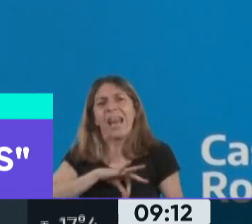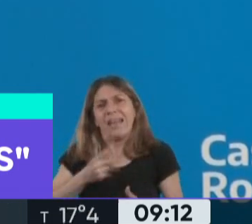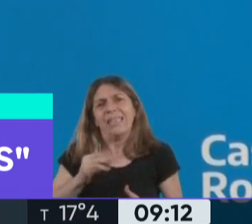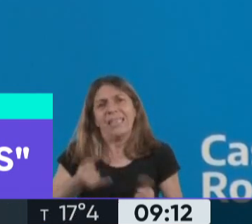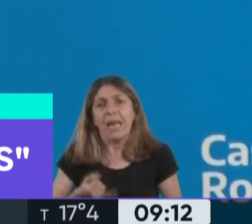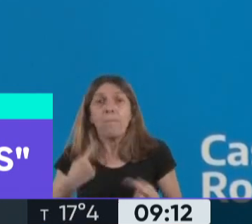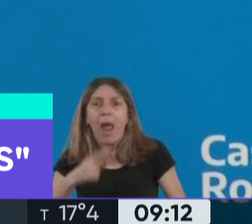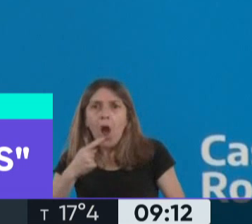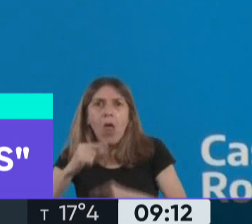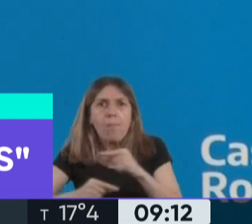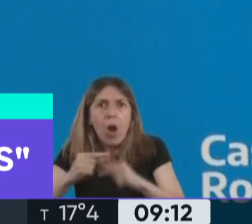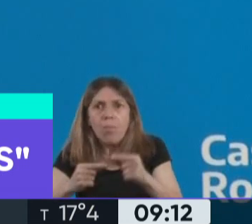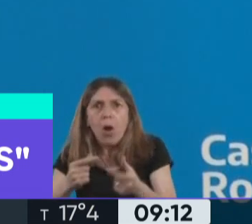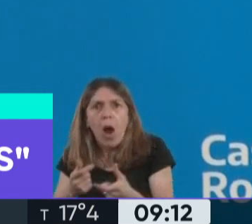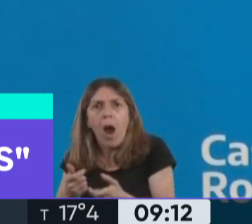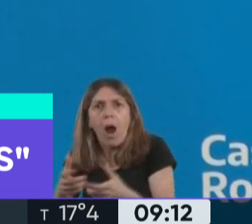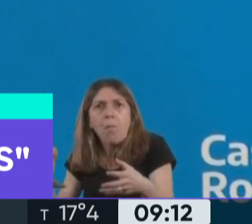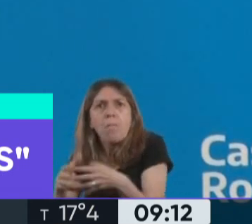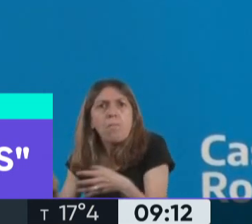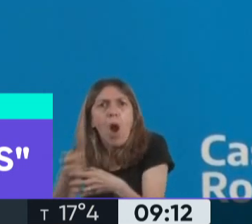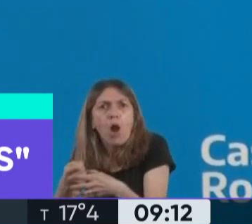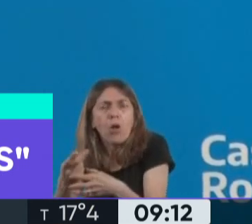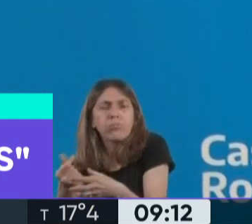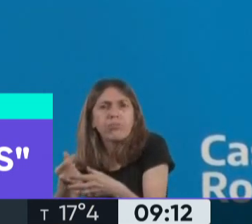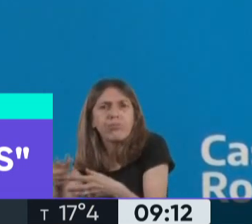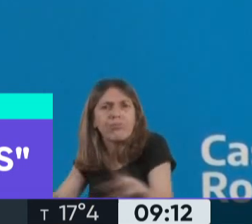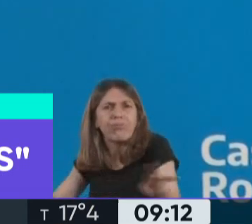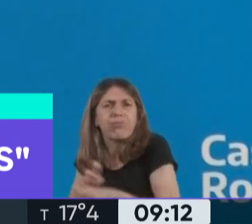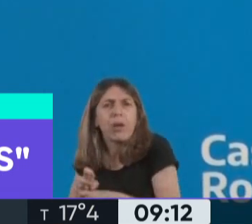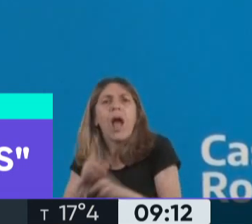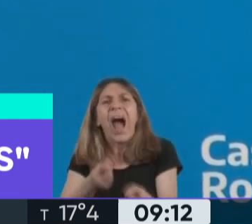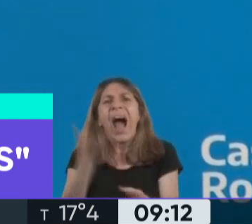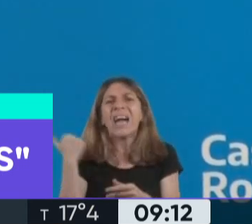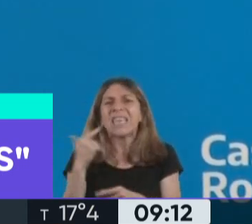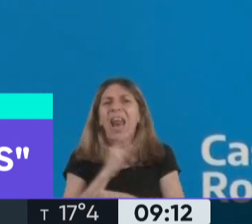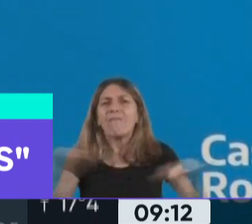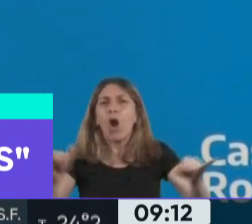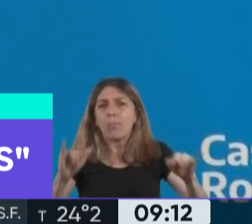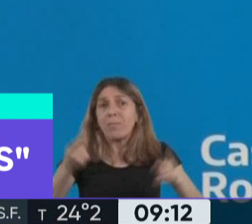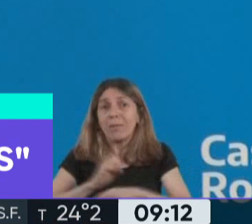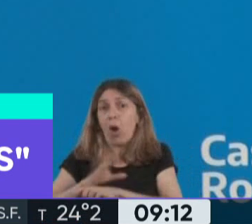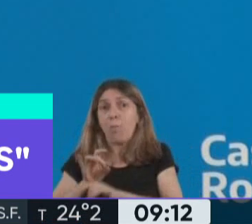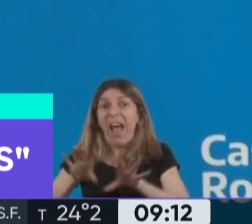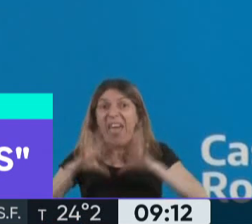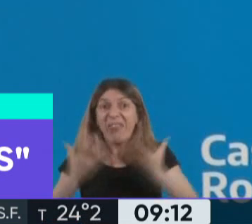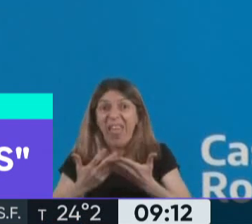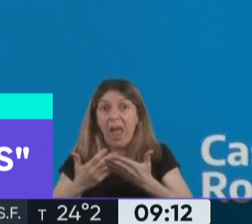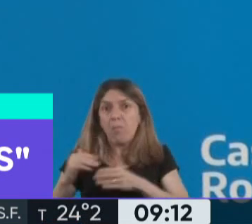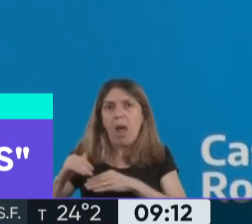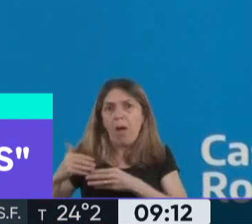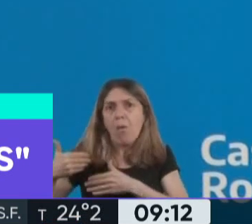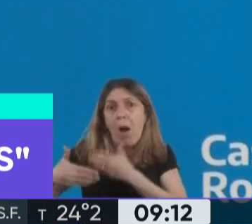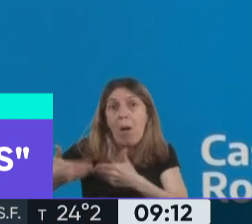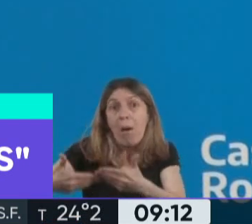donde cada vez más son unos pocos, y ayer conocimos un nuevo informe sobre cómo después de la pandemia el mundo es aún mucho más injusto que antes